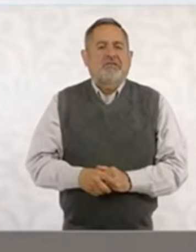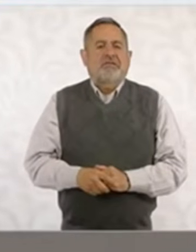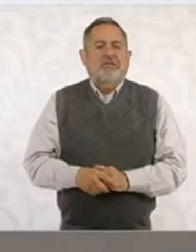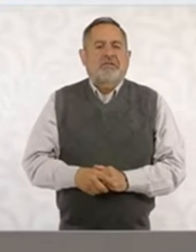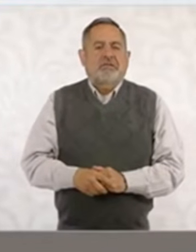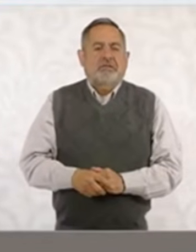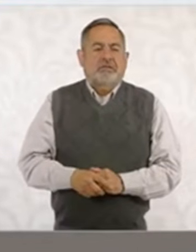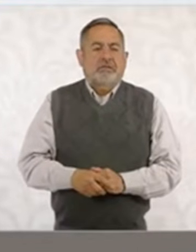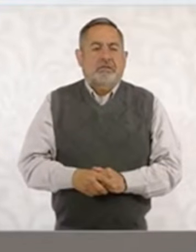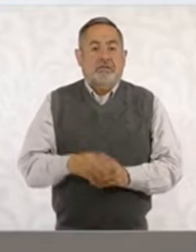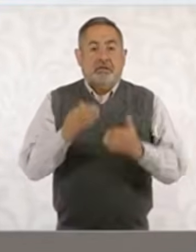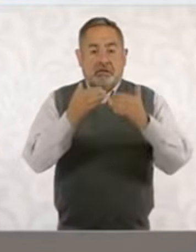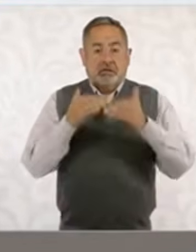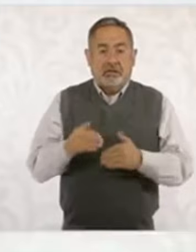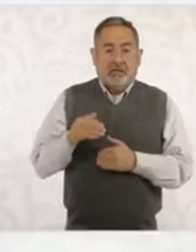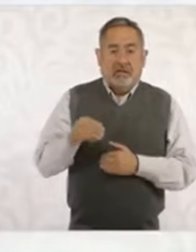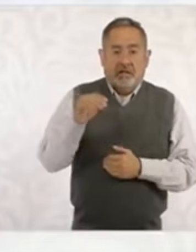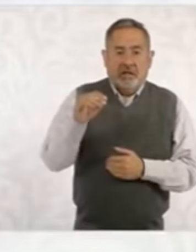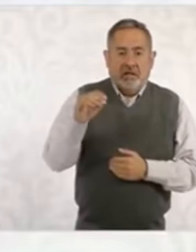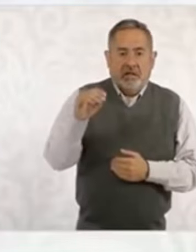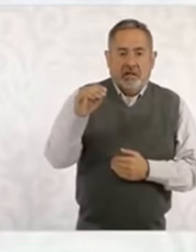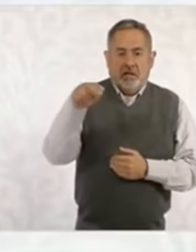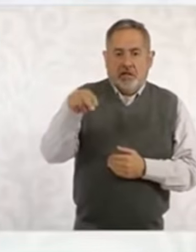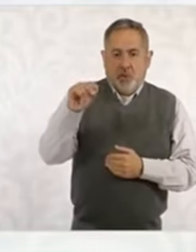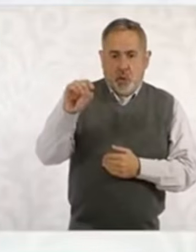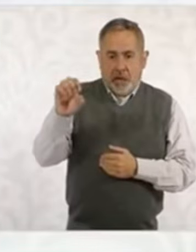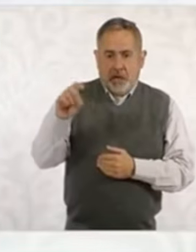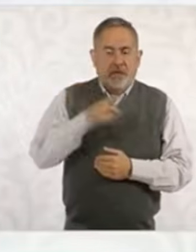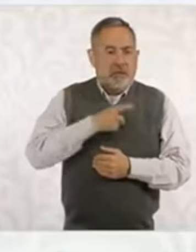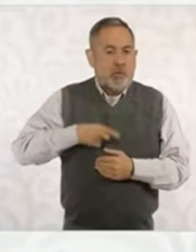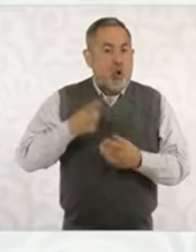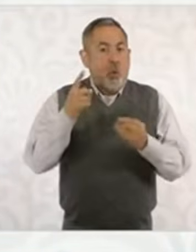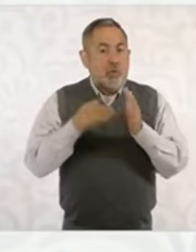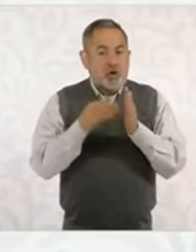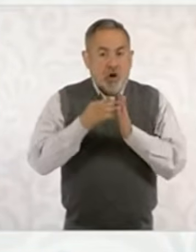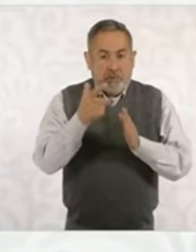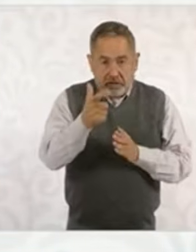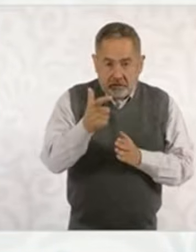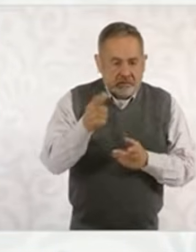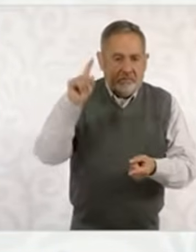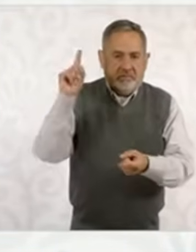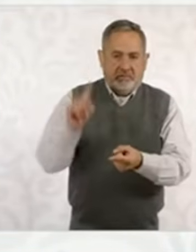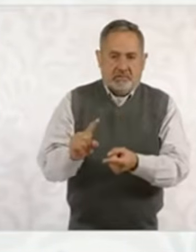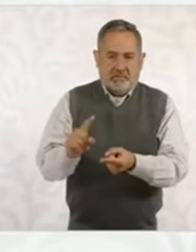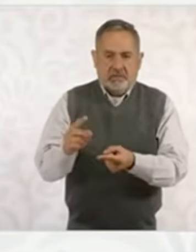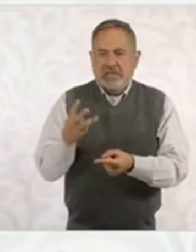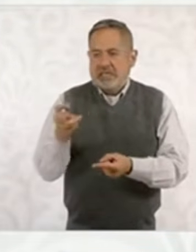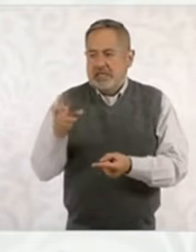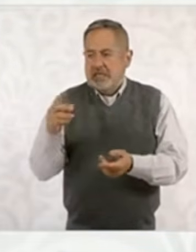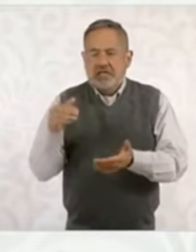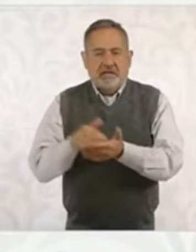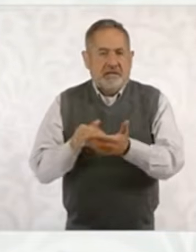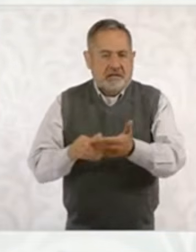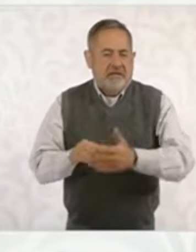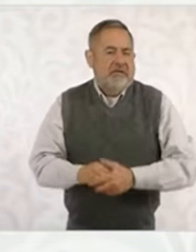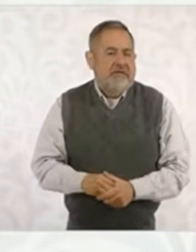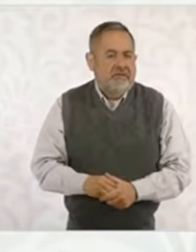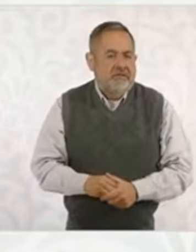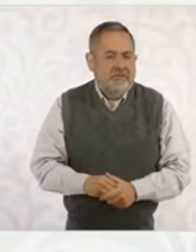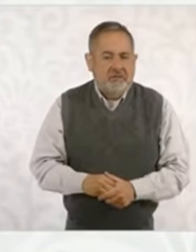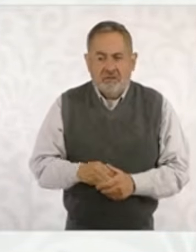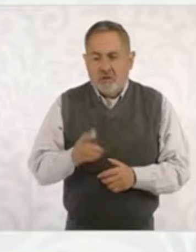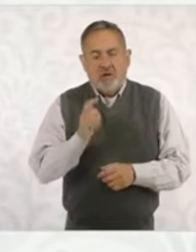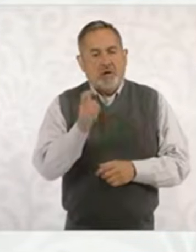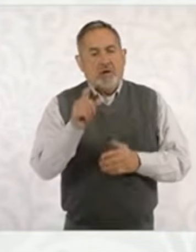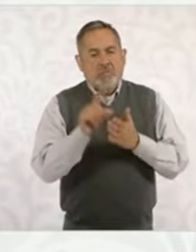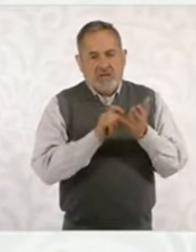En el caso de Noé, debía más de 1 millón de pesos, ya solo debe 330.000, su